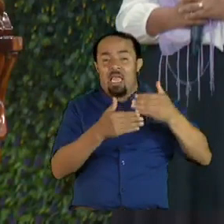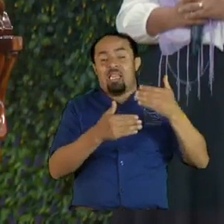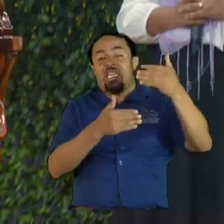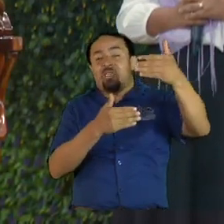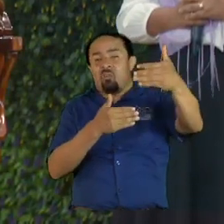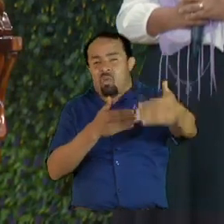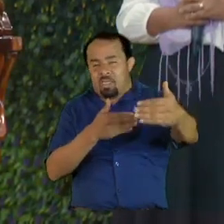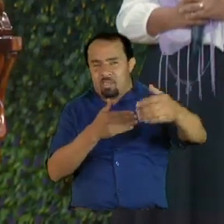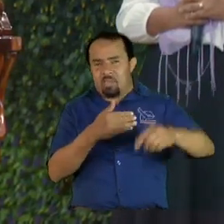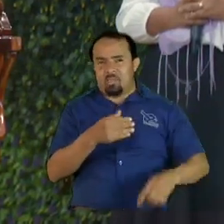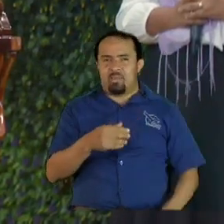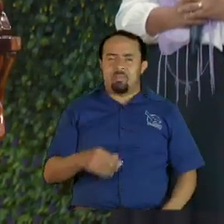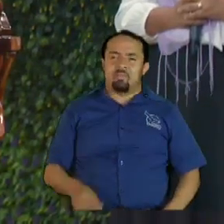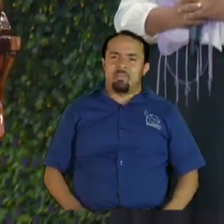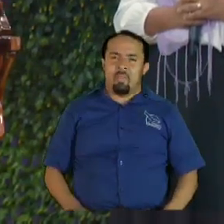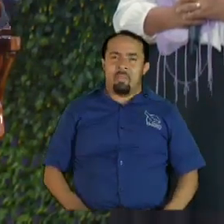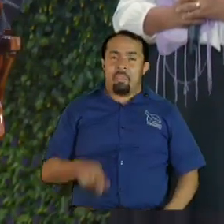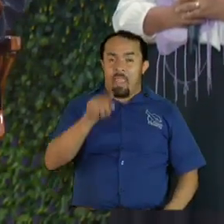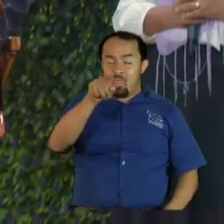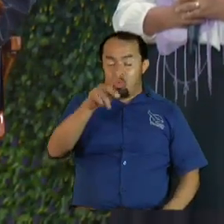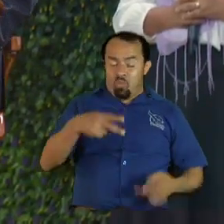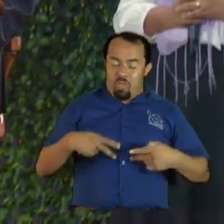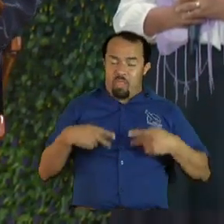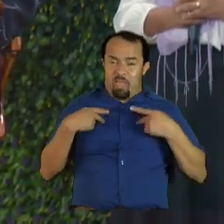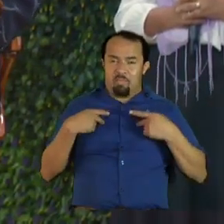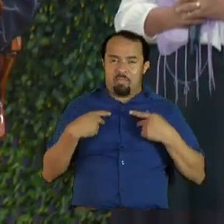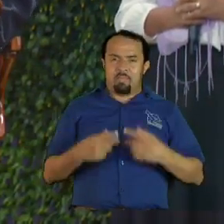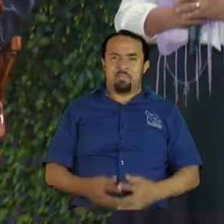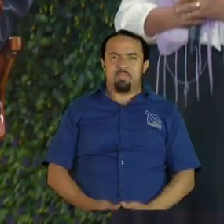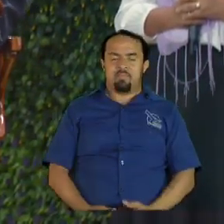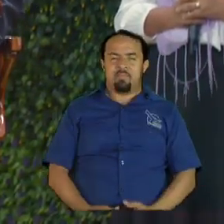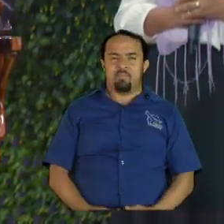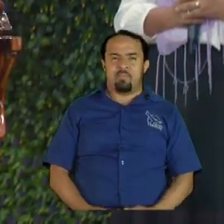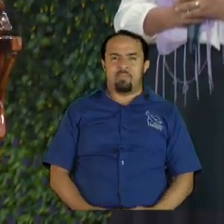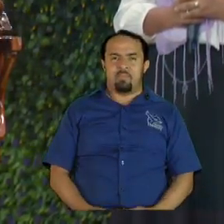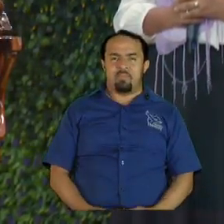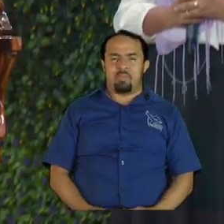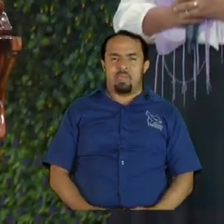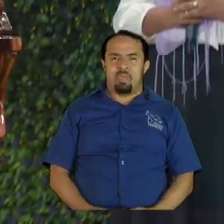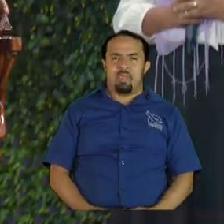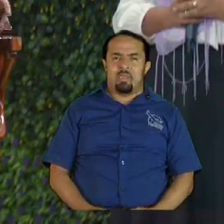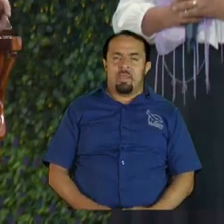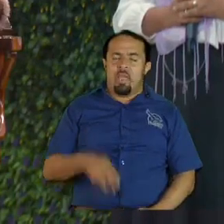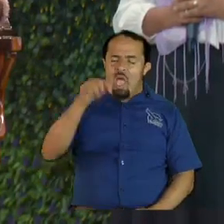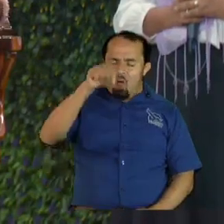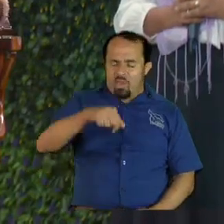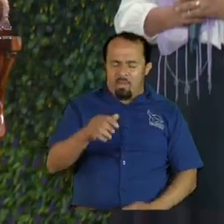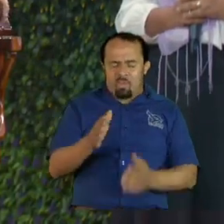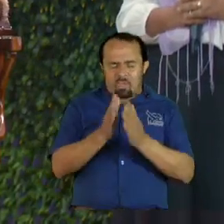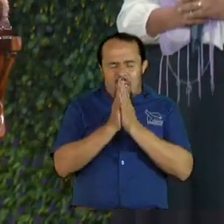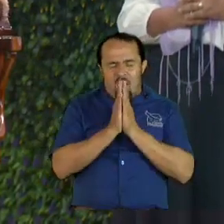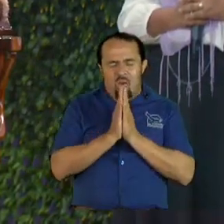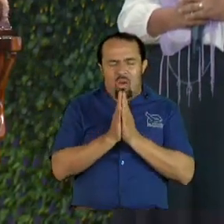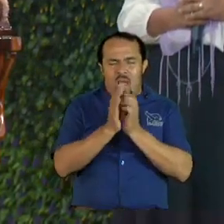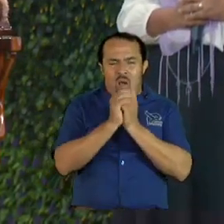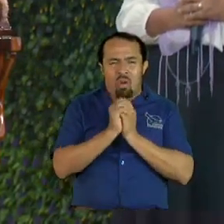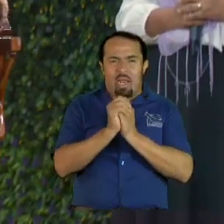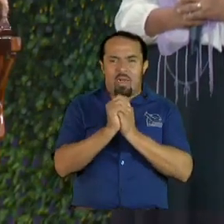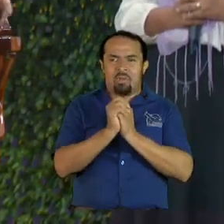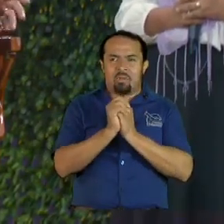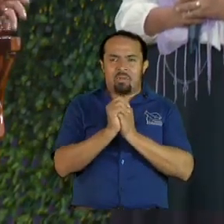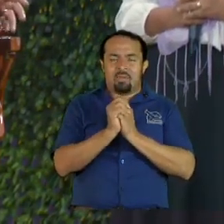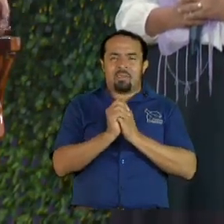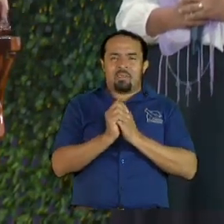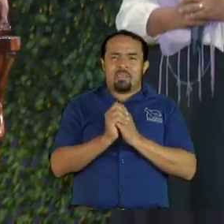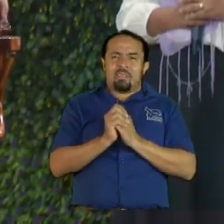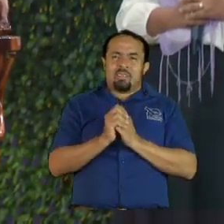ahí. El antes y después. Y me ayudan a orar, por favor. Hay bastante gente aquí que